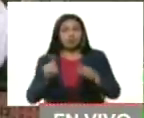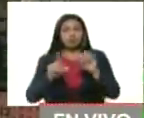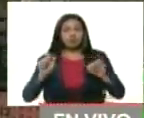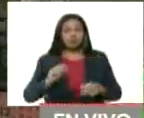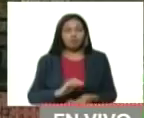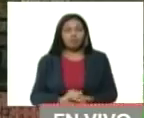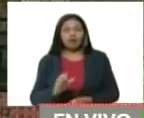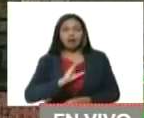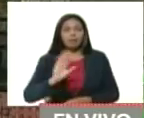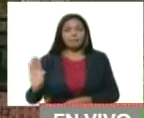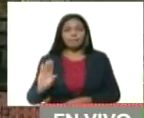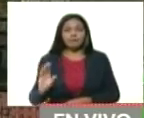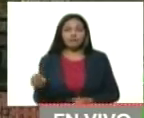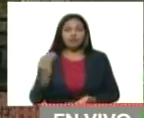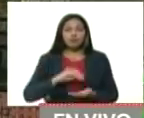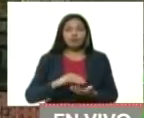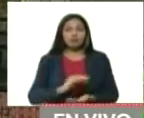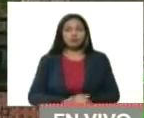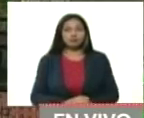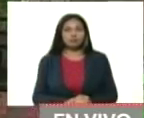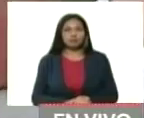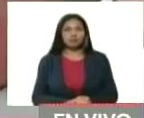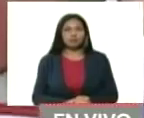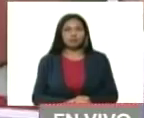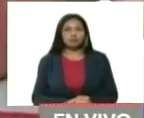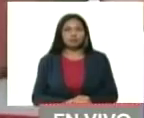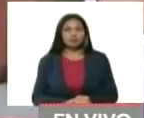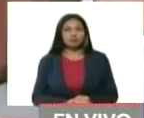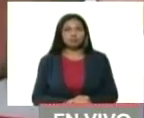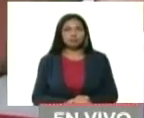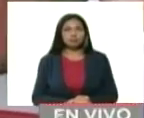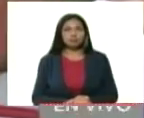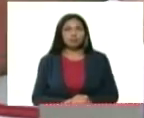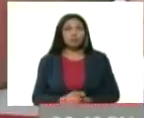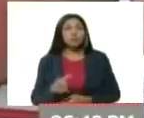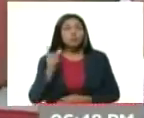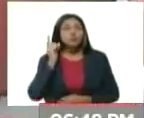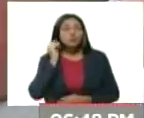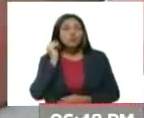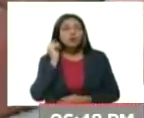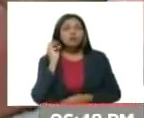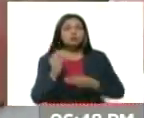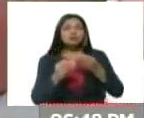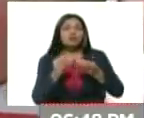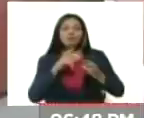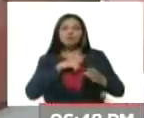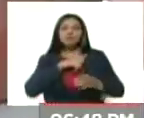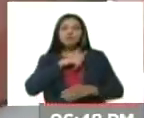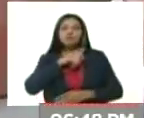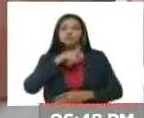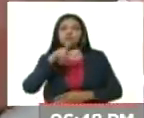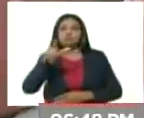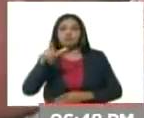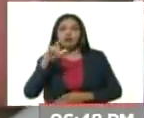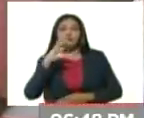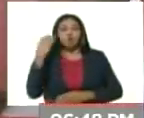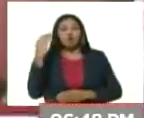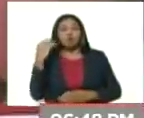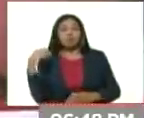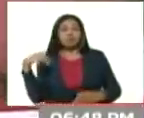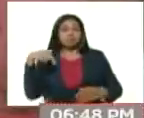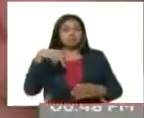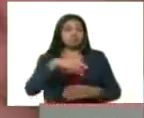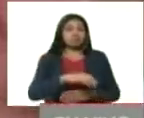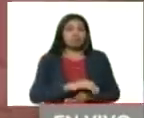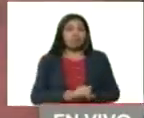su patria nuevamente. Y estas mujeres hicieron ese viaje, atravesaron Colombia